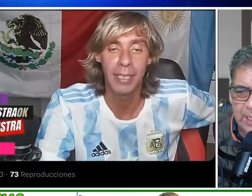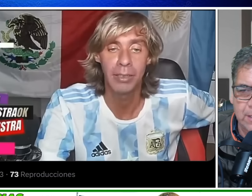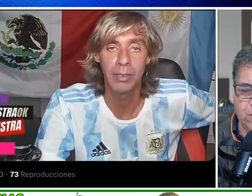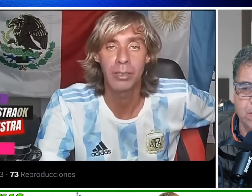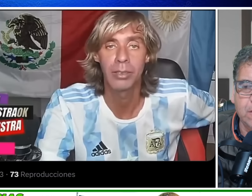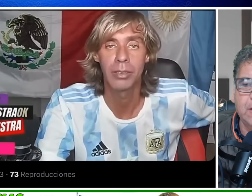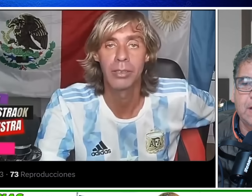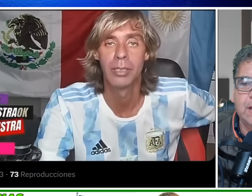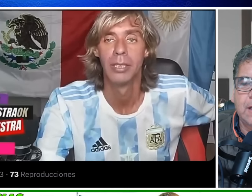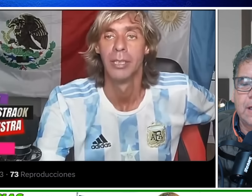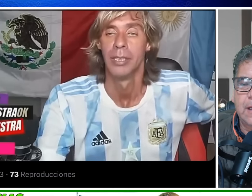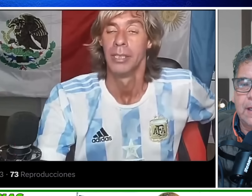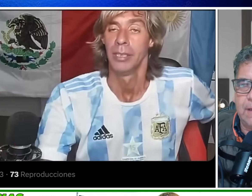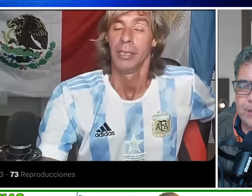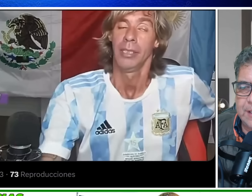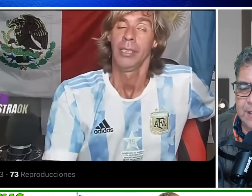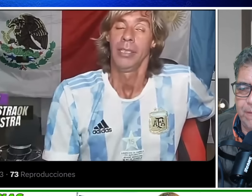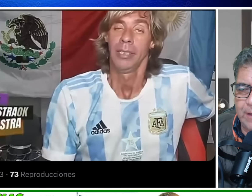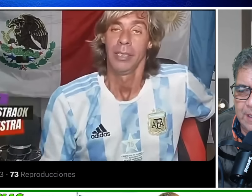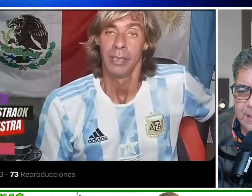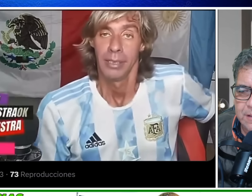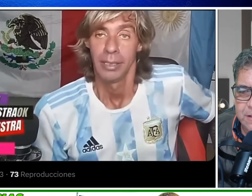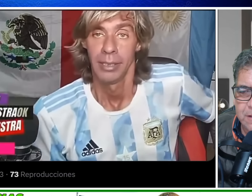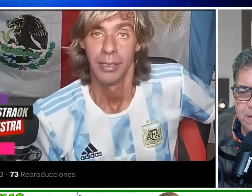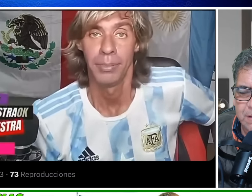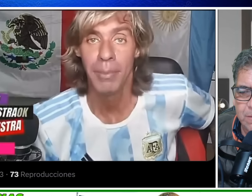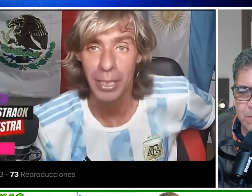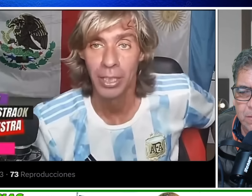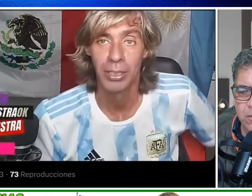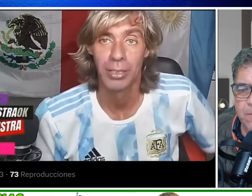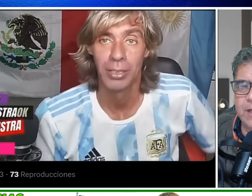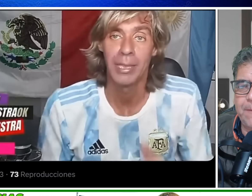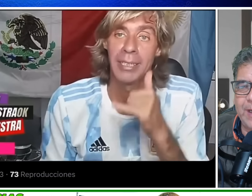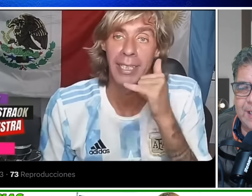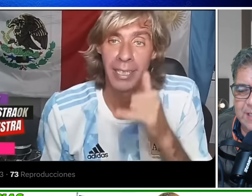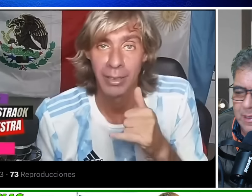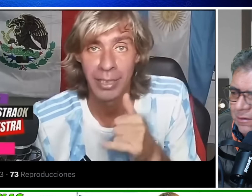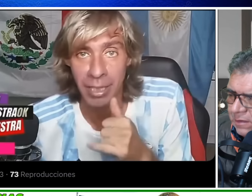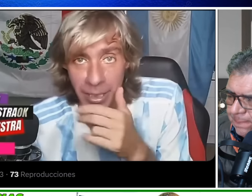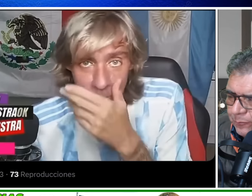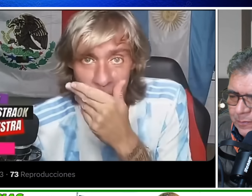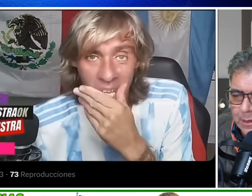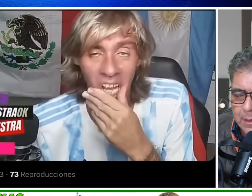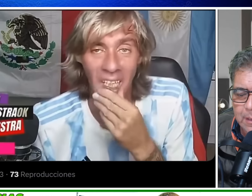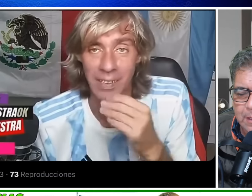prestado tanto y el presidente Fernández no podía pagar esa deuda